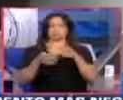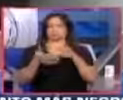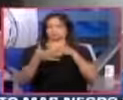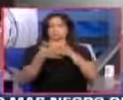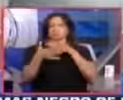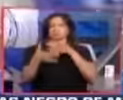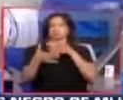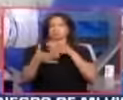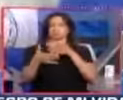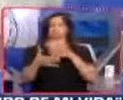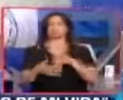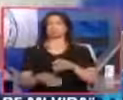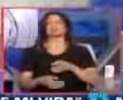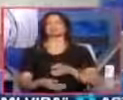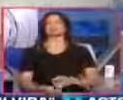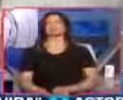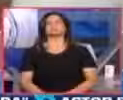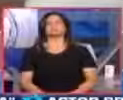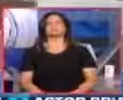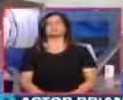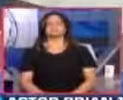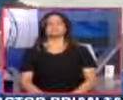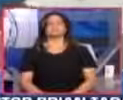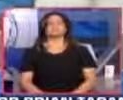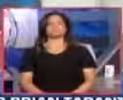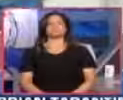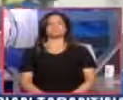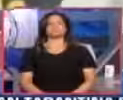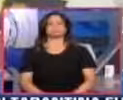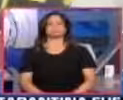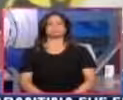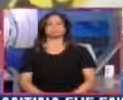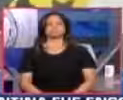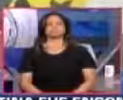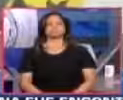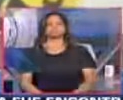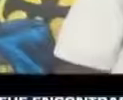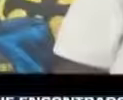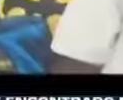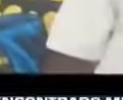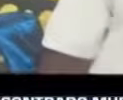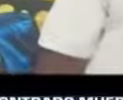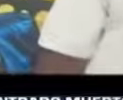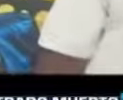contra de ellos. Para Telenoticias, Rosa Iris Mercado.